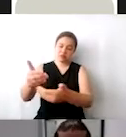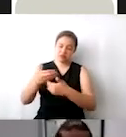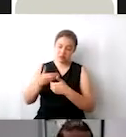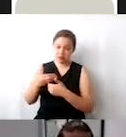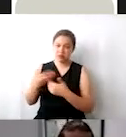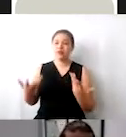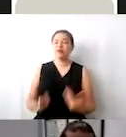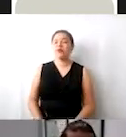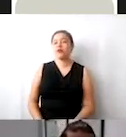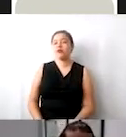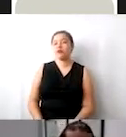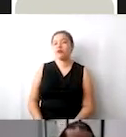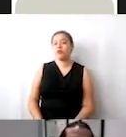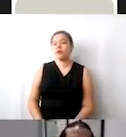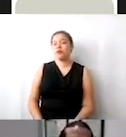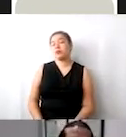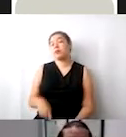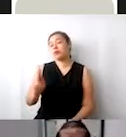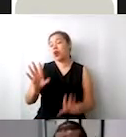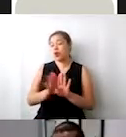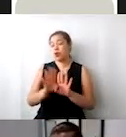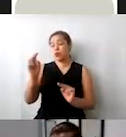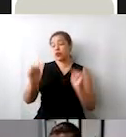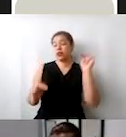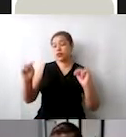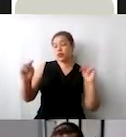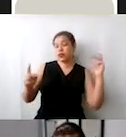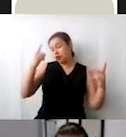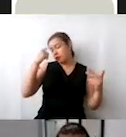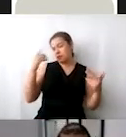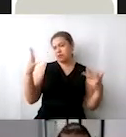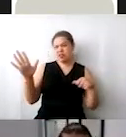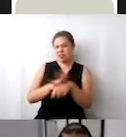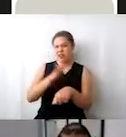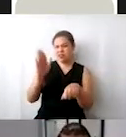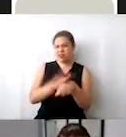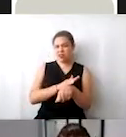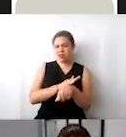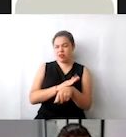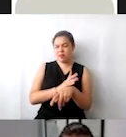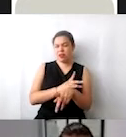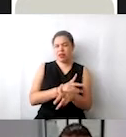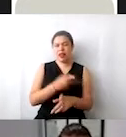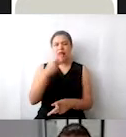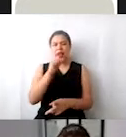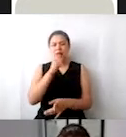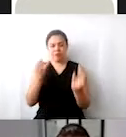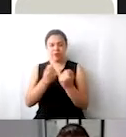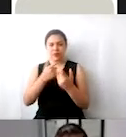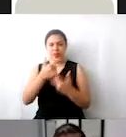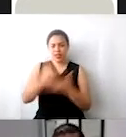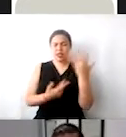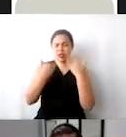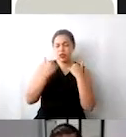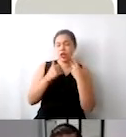Pero no nos sirve como parámetro para calificar otras actividades que no están en esta lista. Por